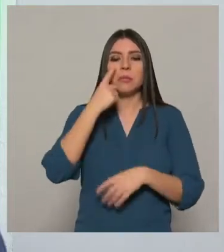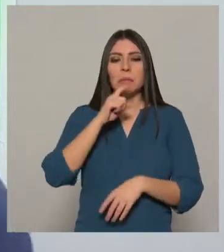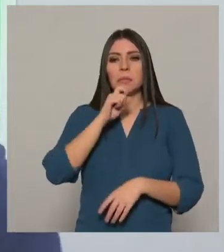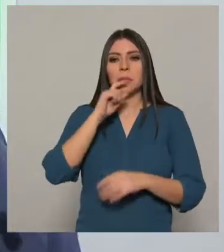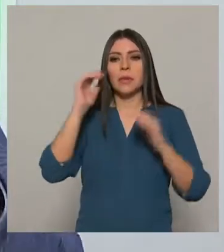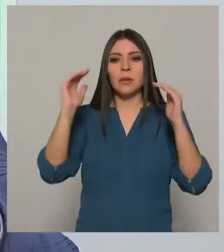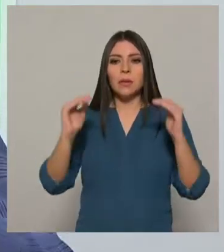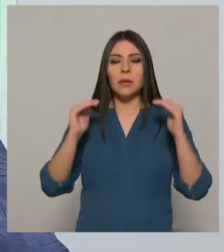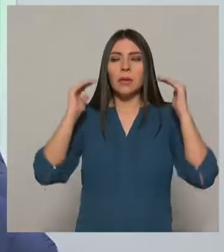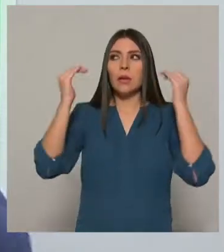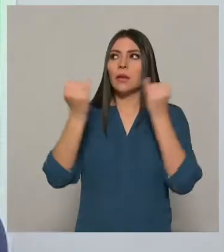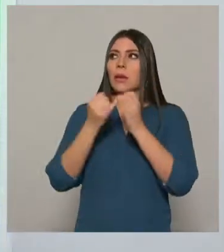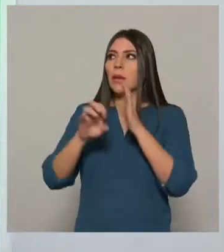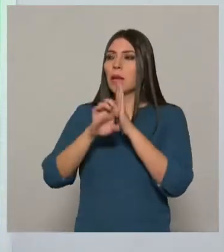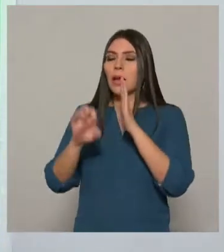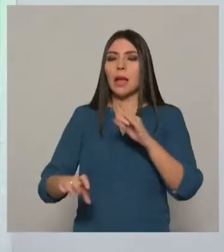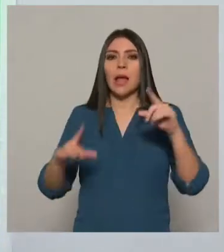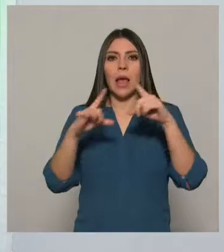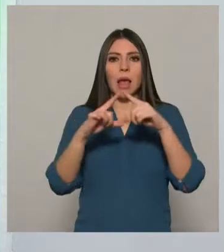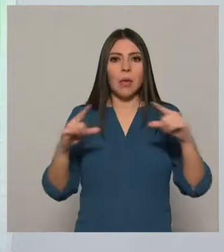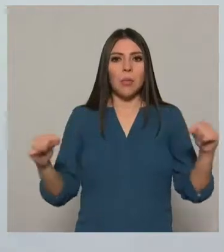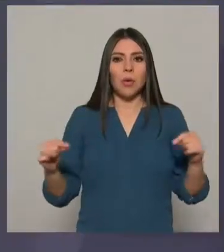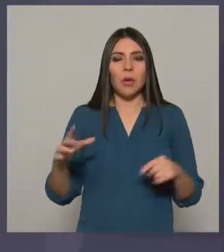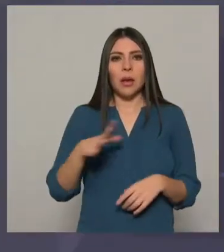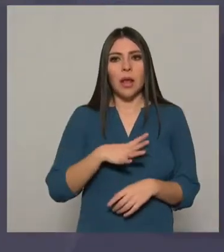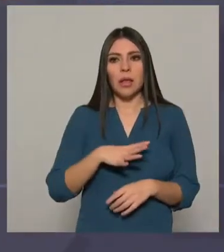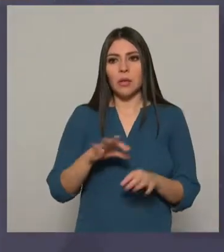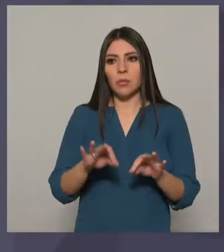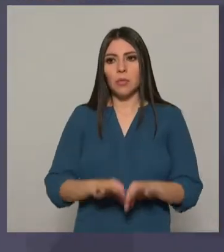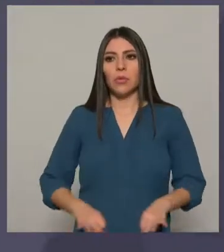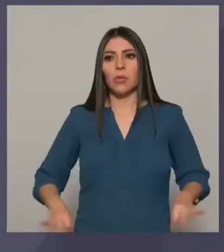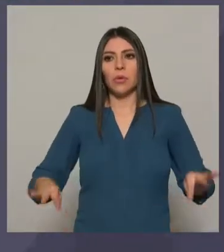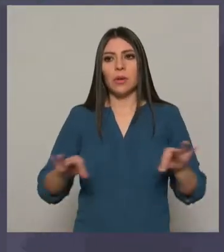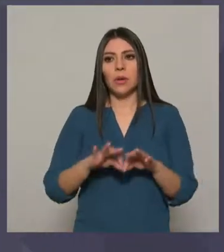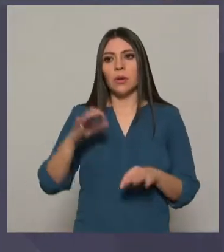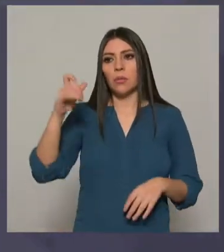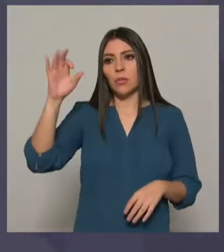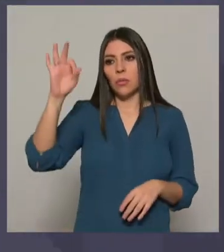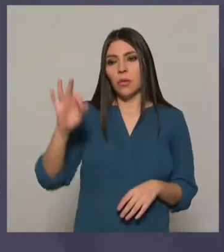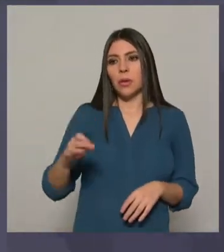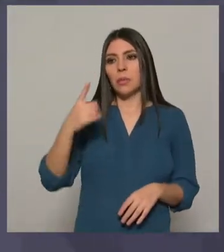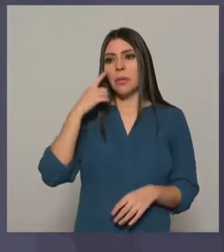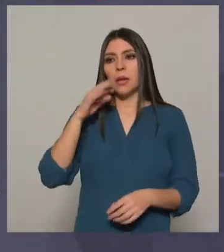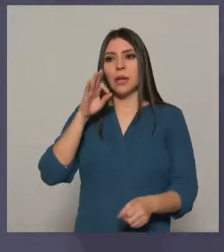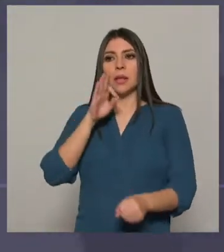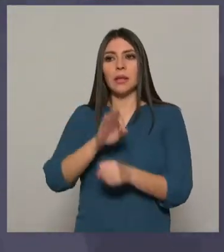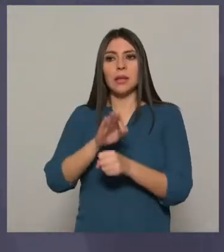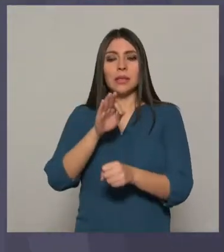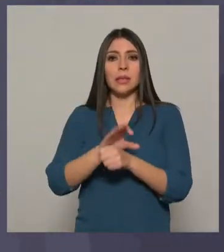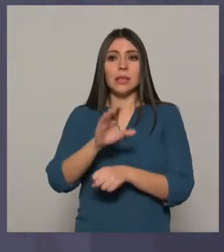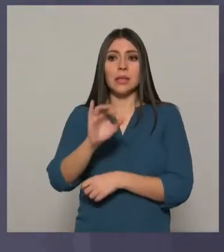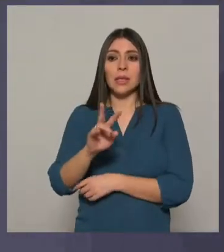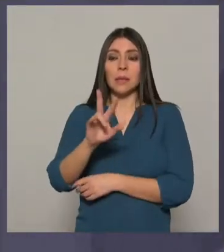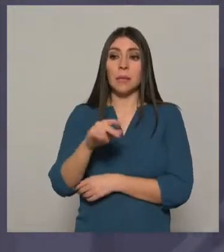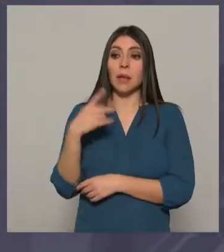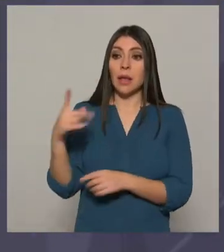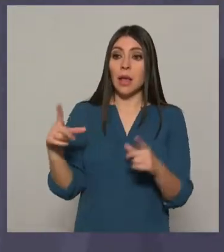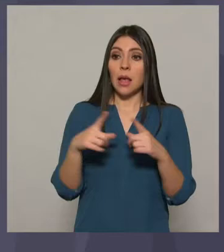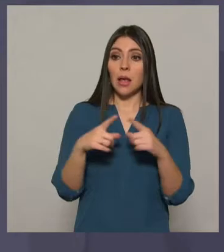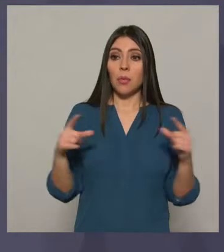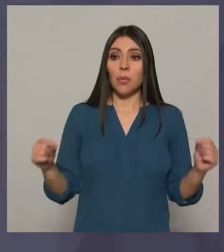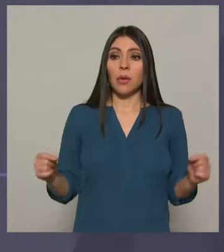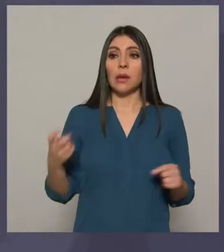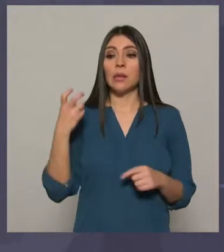de Japón, que le destina un porcentaje importante para la protección civil de todo Japón y que es un